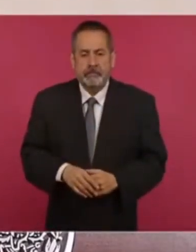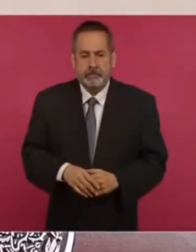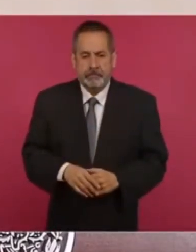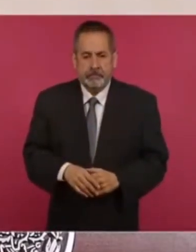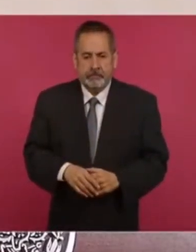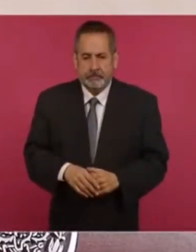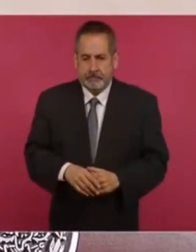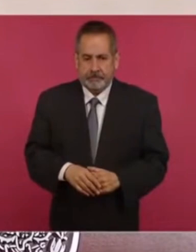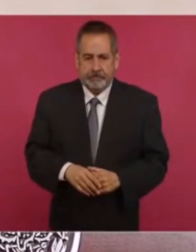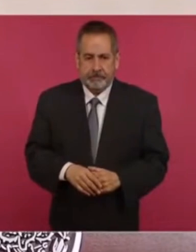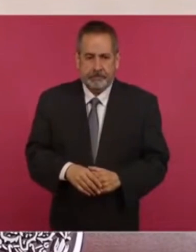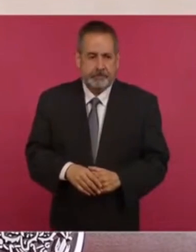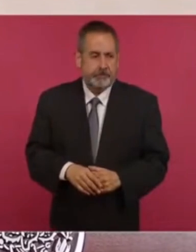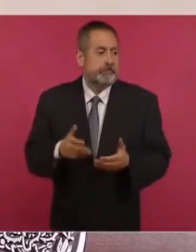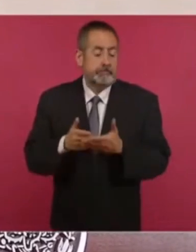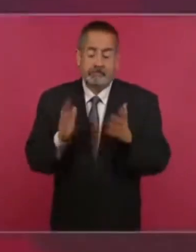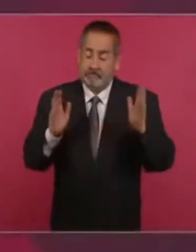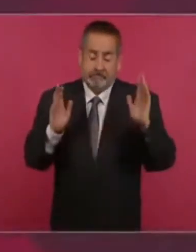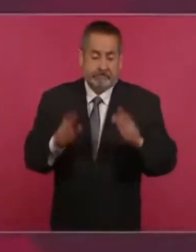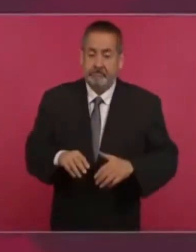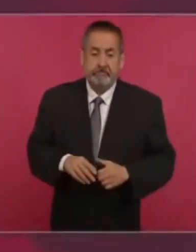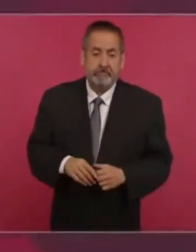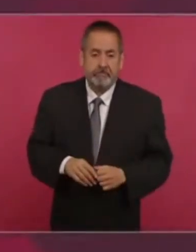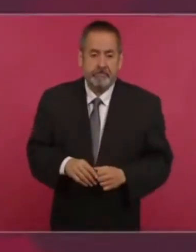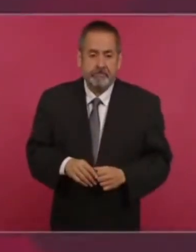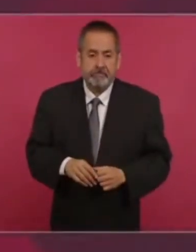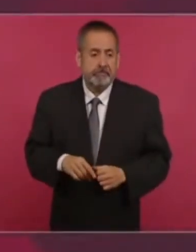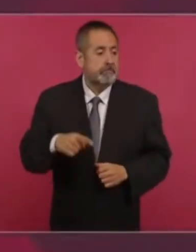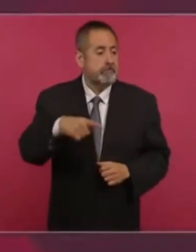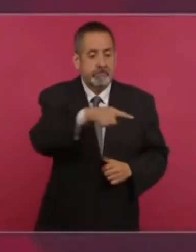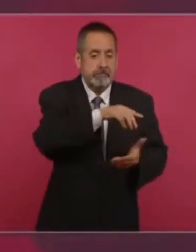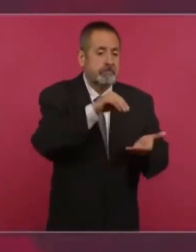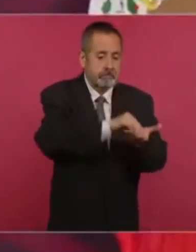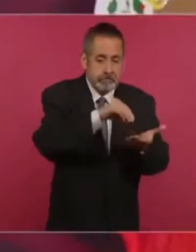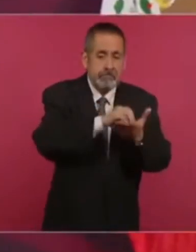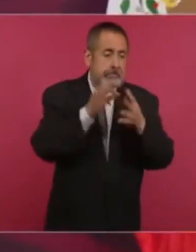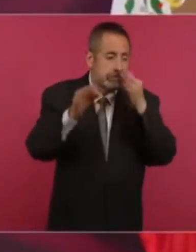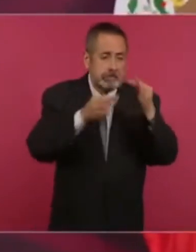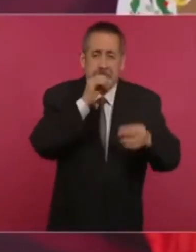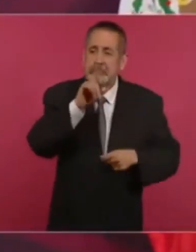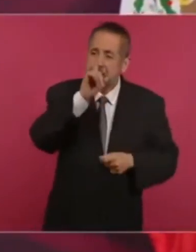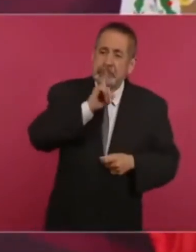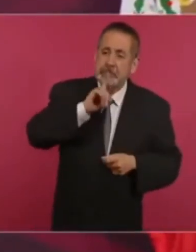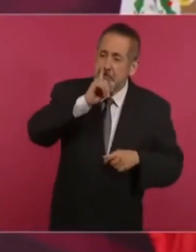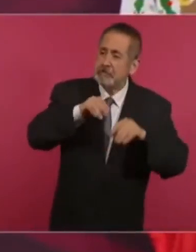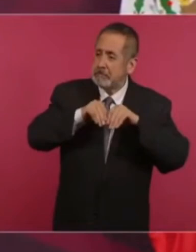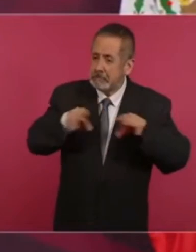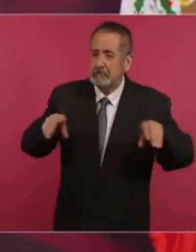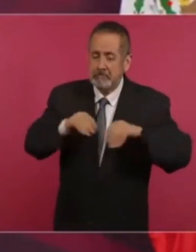y aunque siguen con lo mismo,